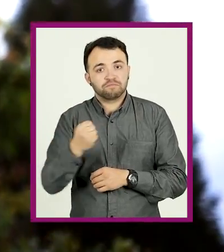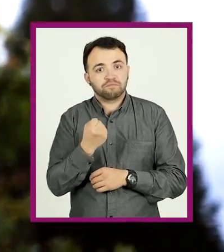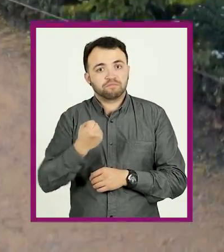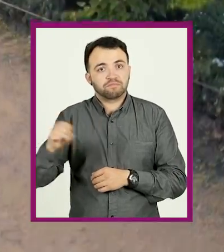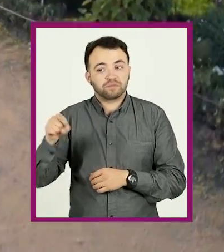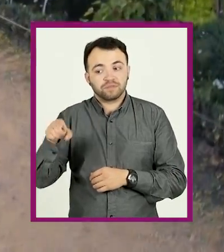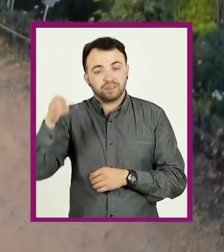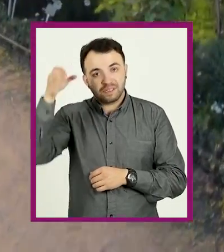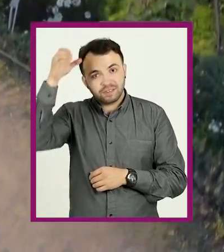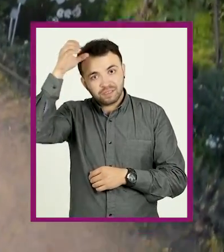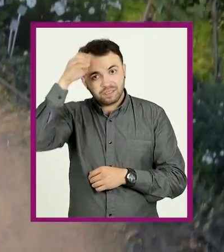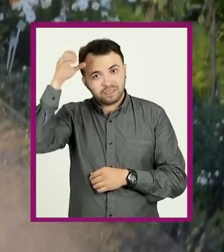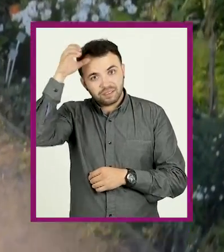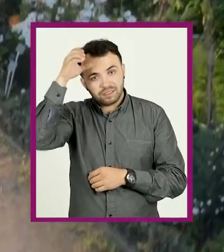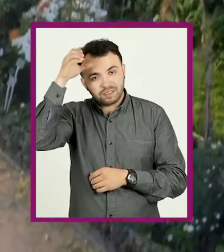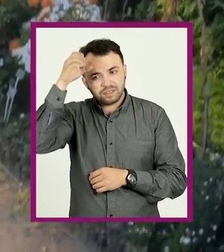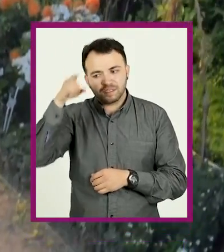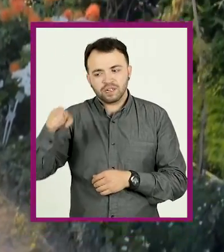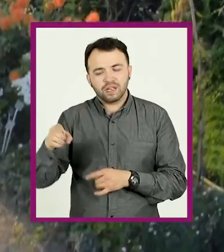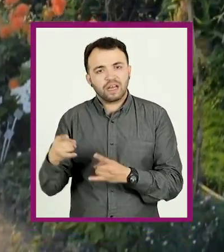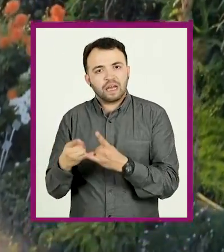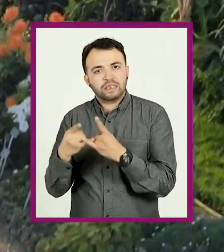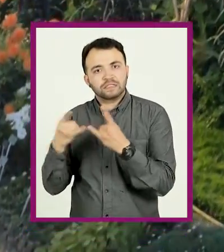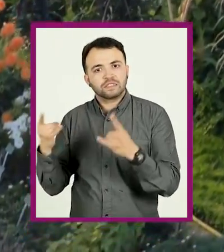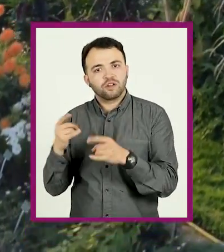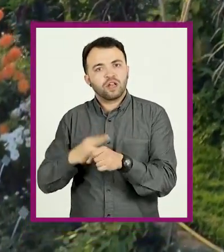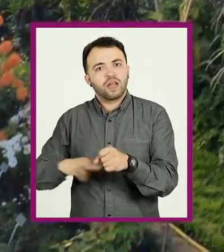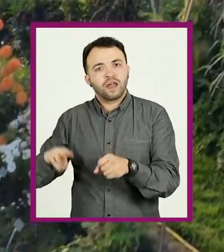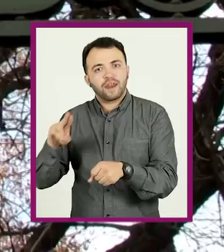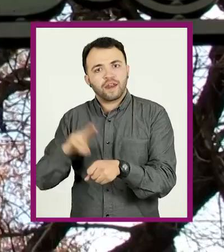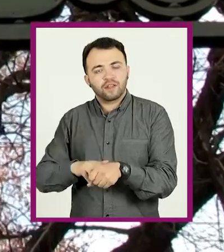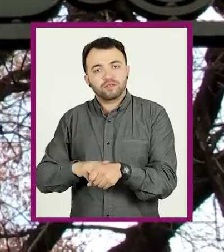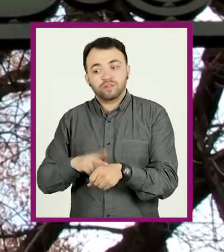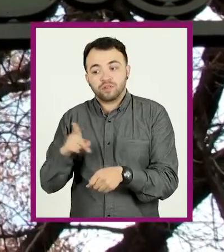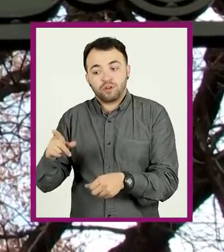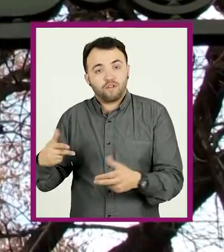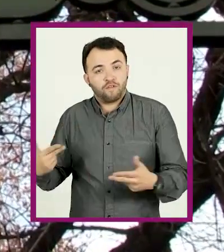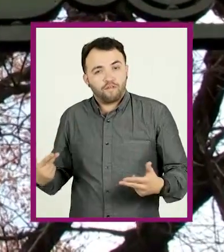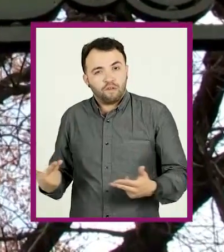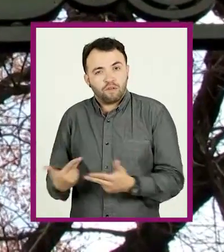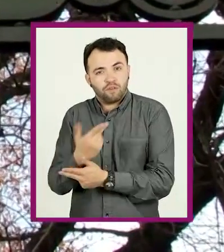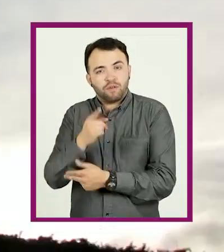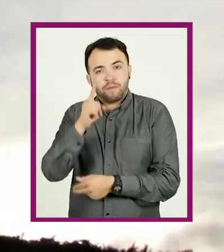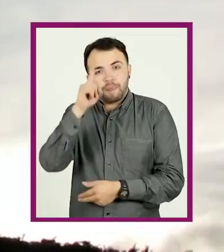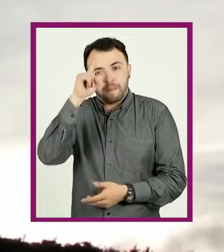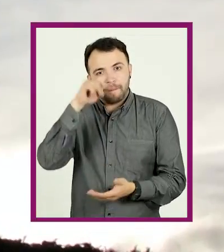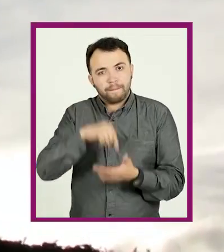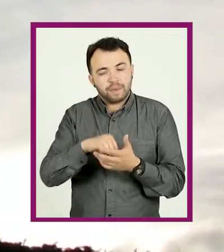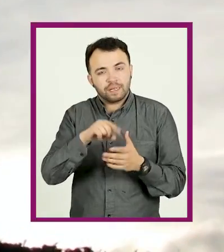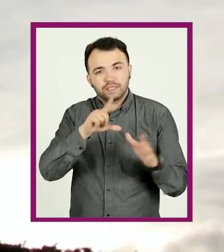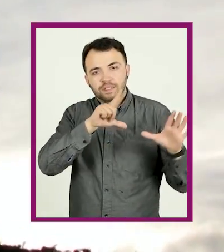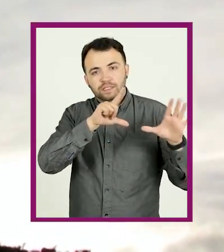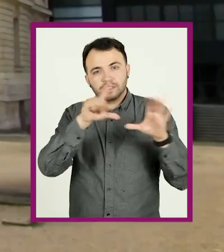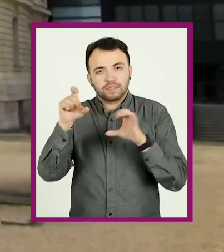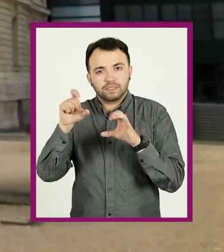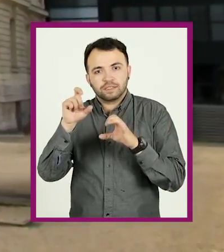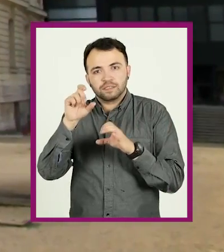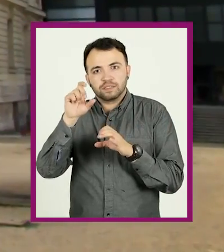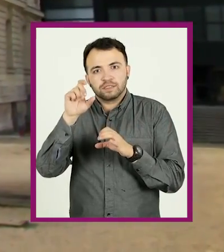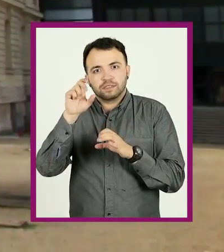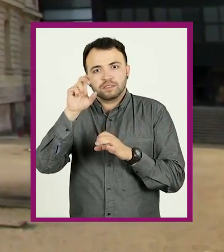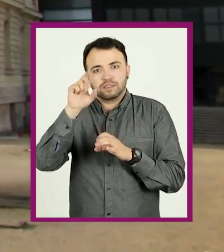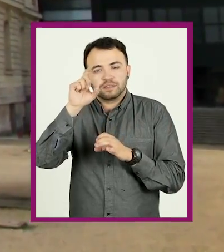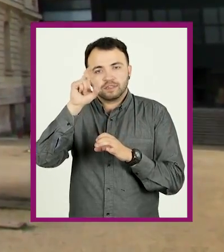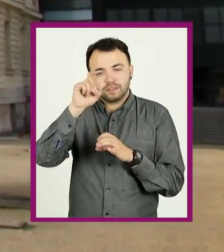ciencia. Ahí es la sede del Museo Nacional de Historia Natural, cuya fundación en 1794 lo